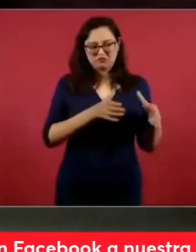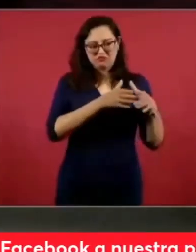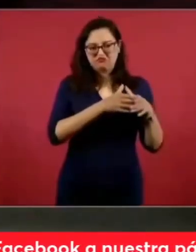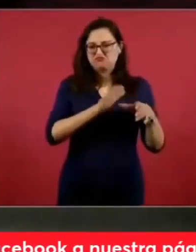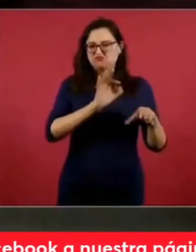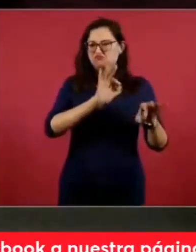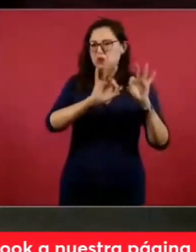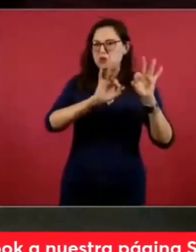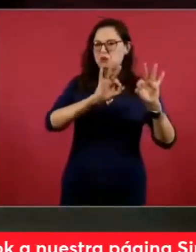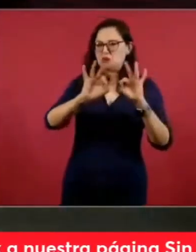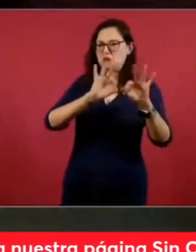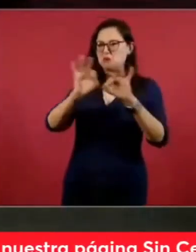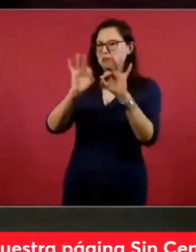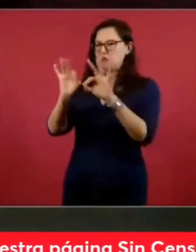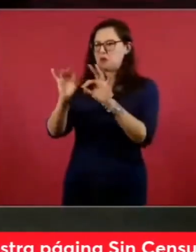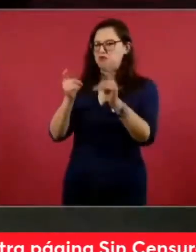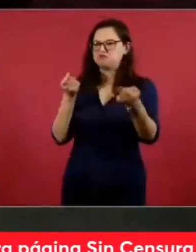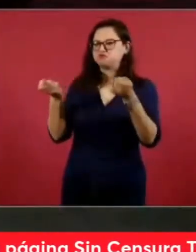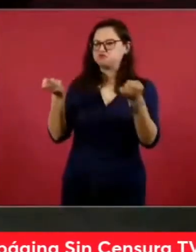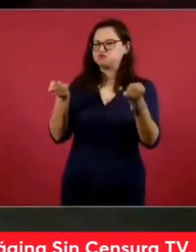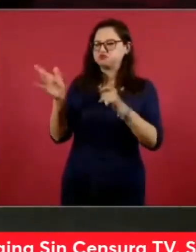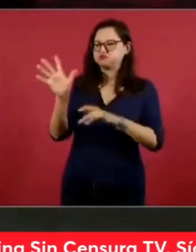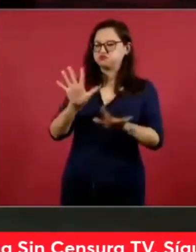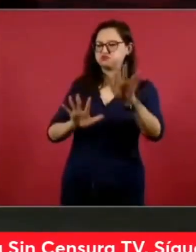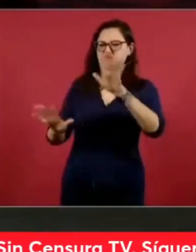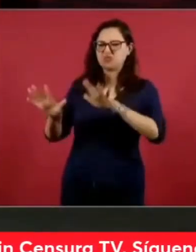de los ciudadanos.